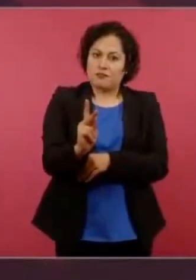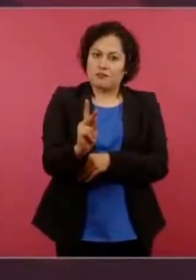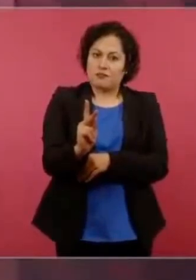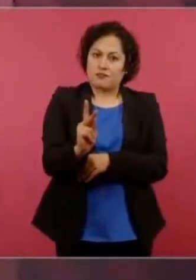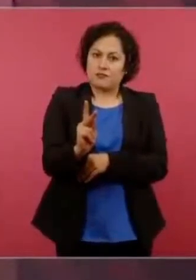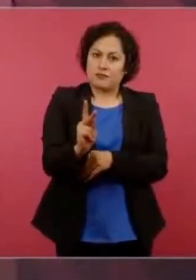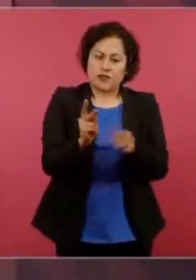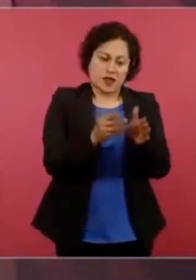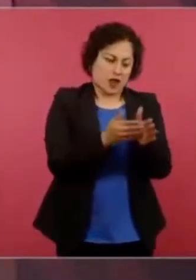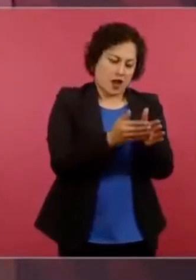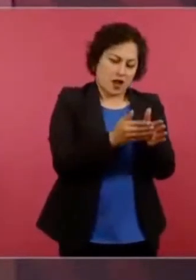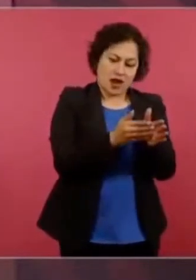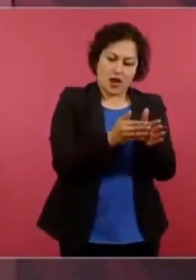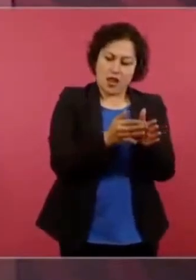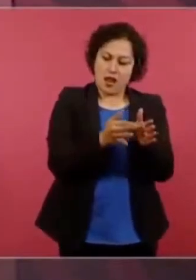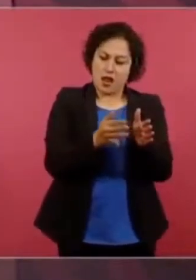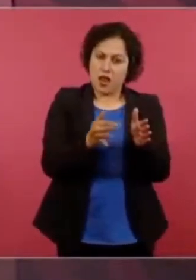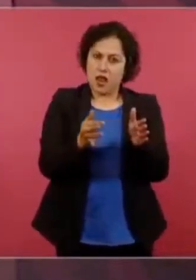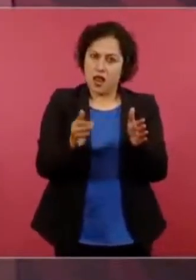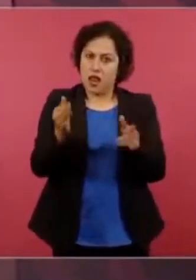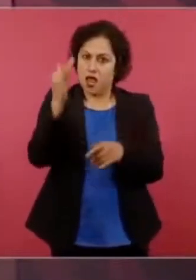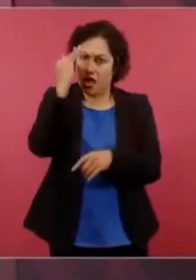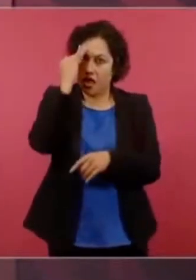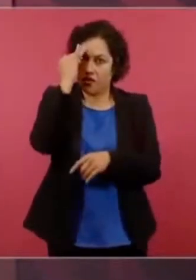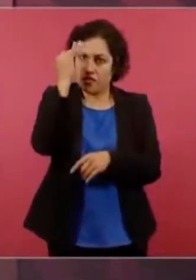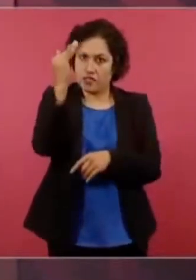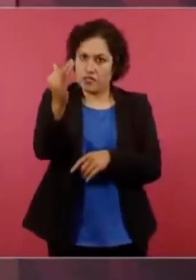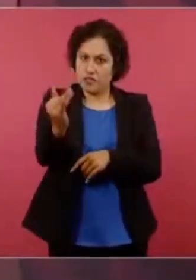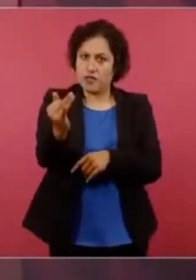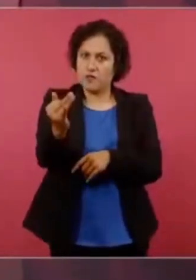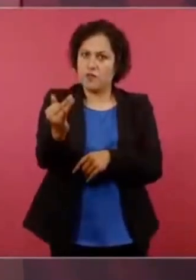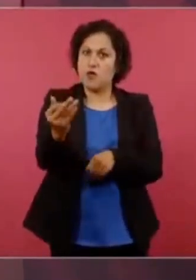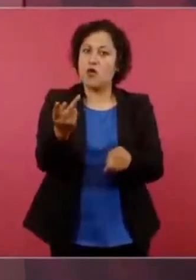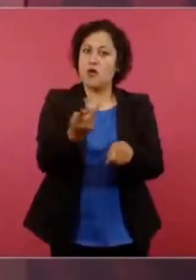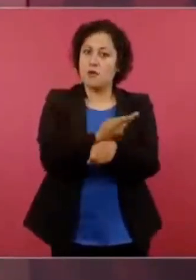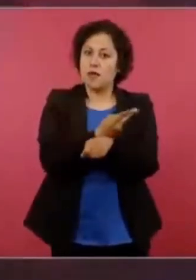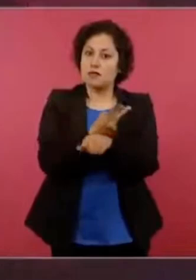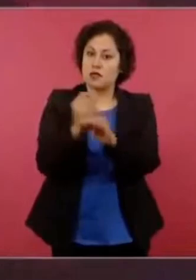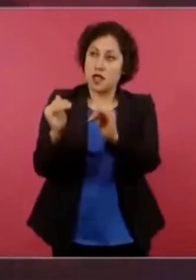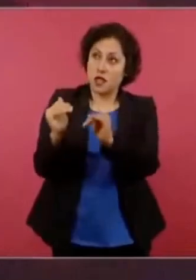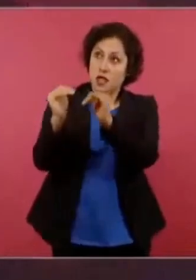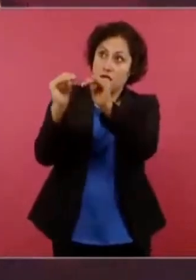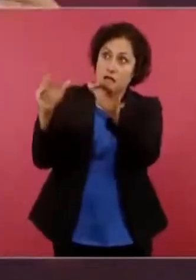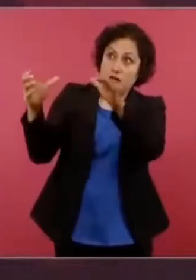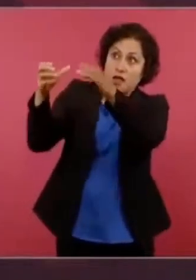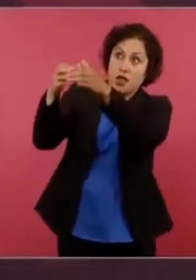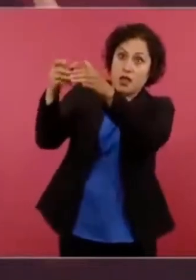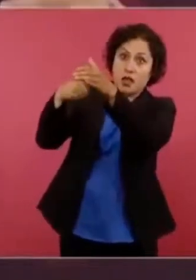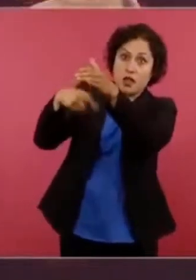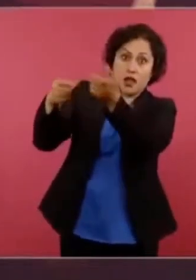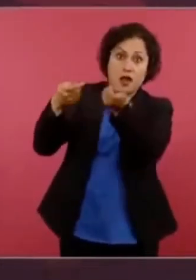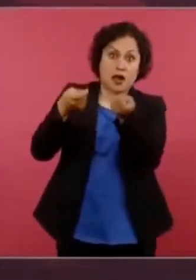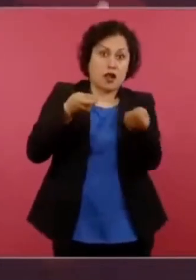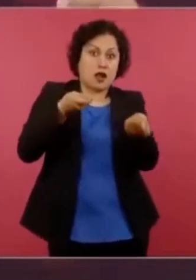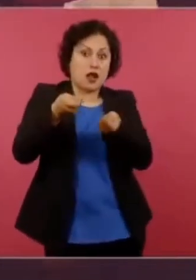por influencias, desde luego, en las alturas, ya